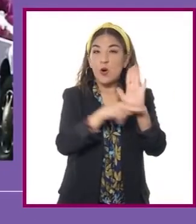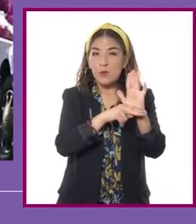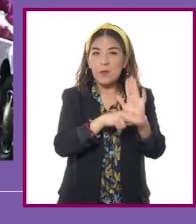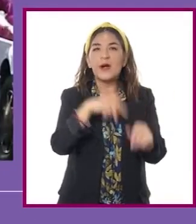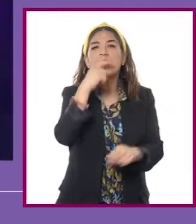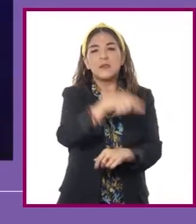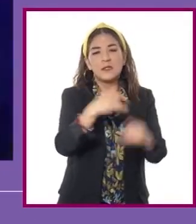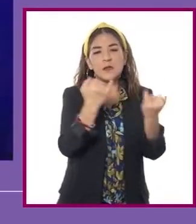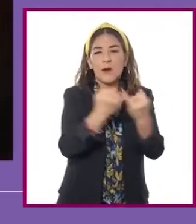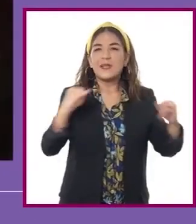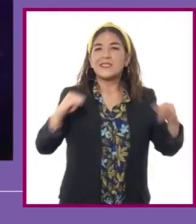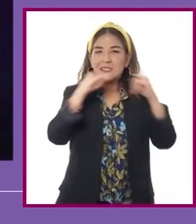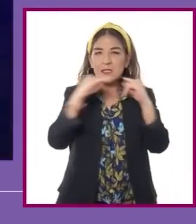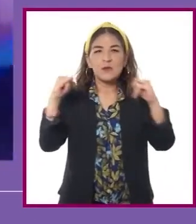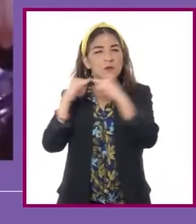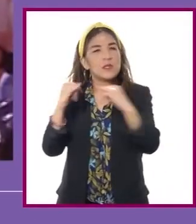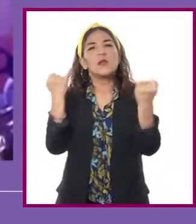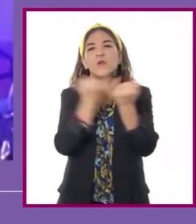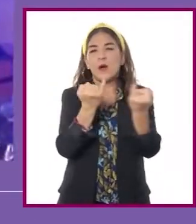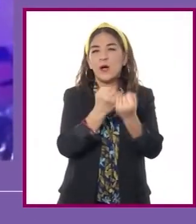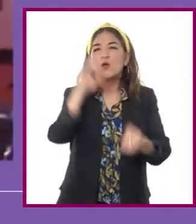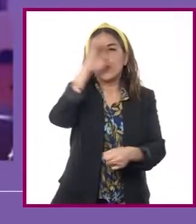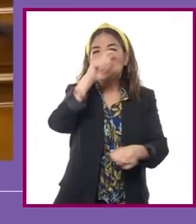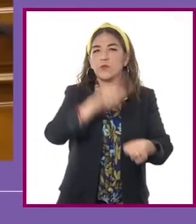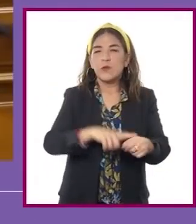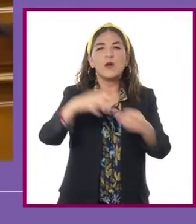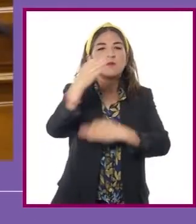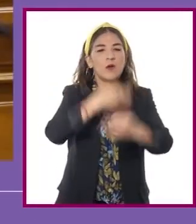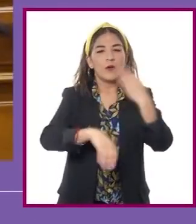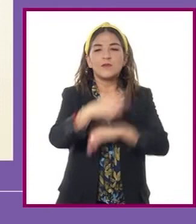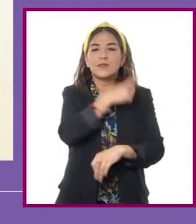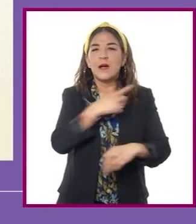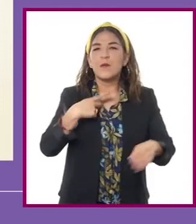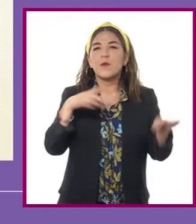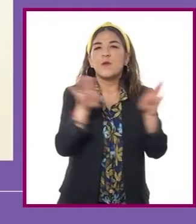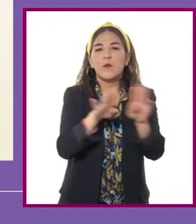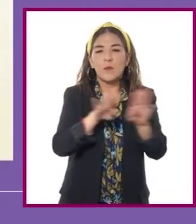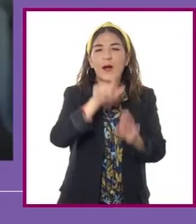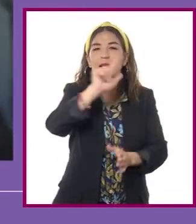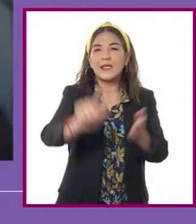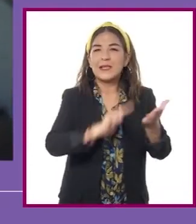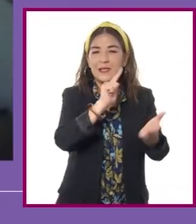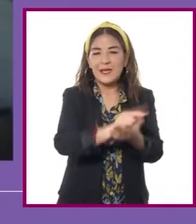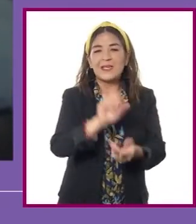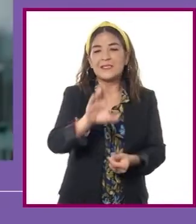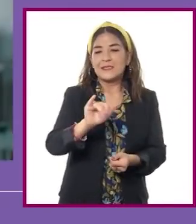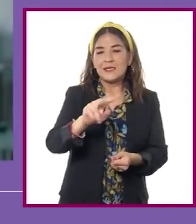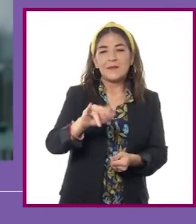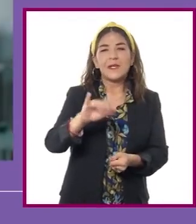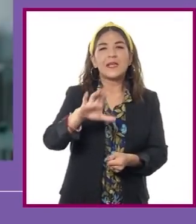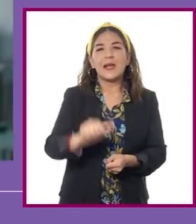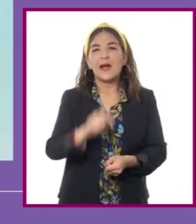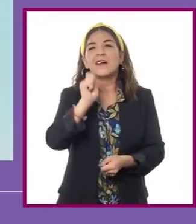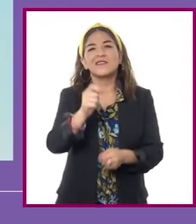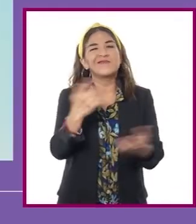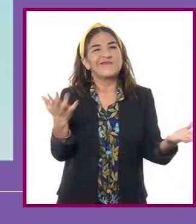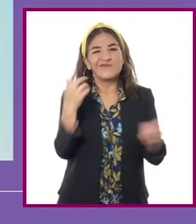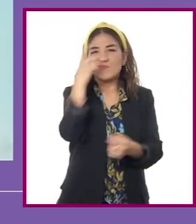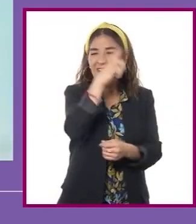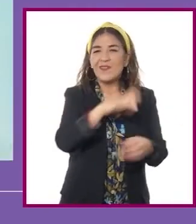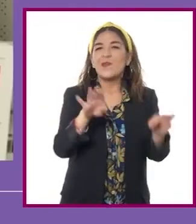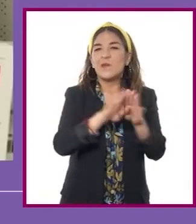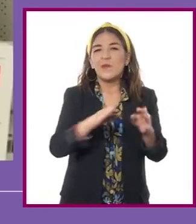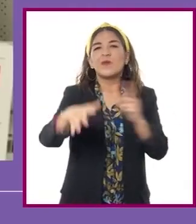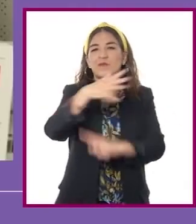en general, una cultura cívica. La cultura de la legalidad es un reto al que nos enfrentamos como